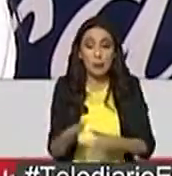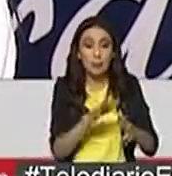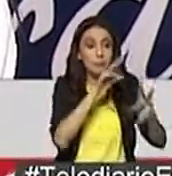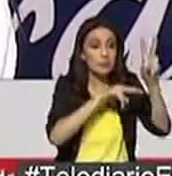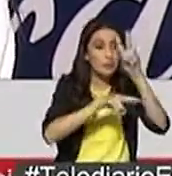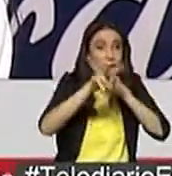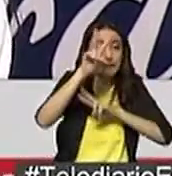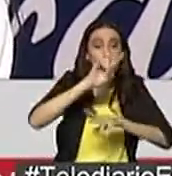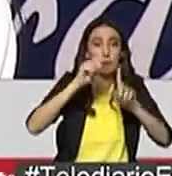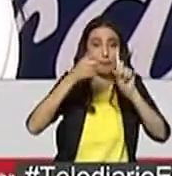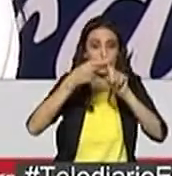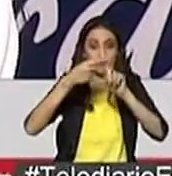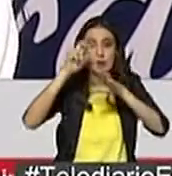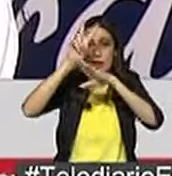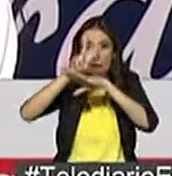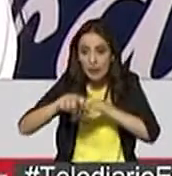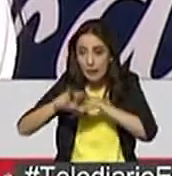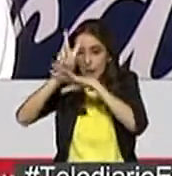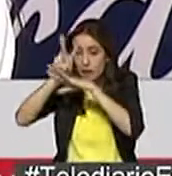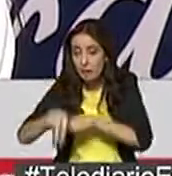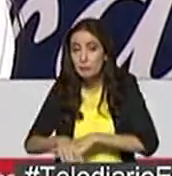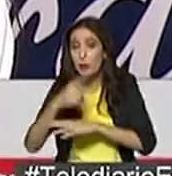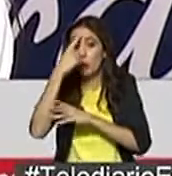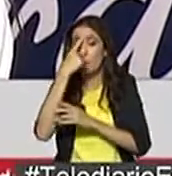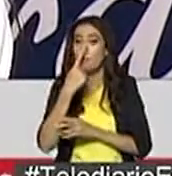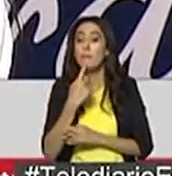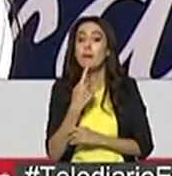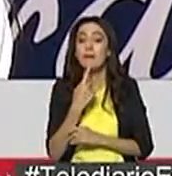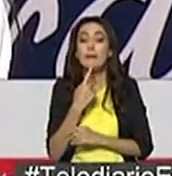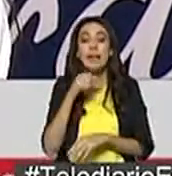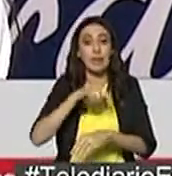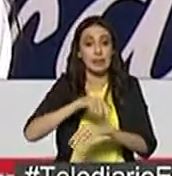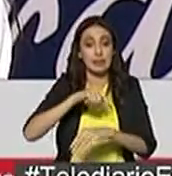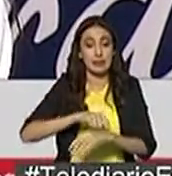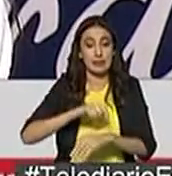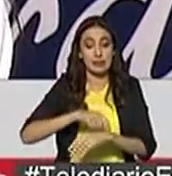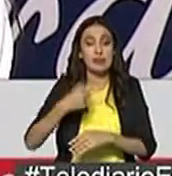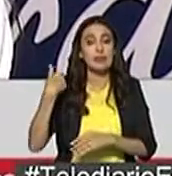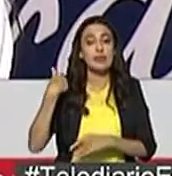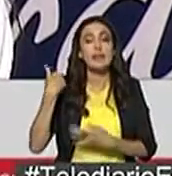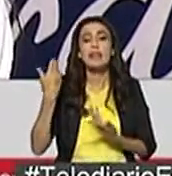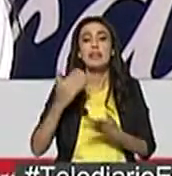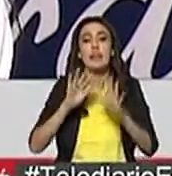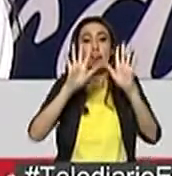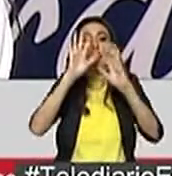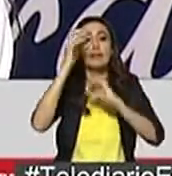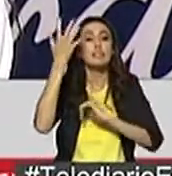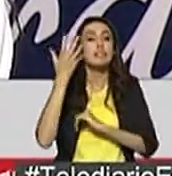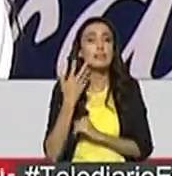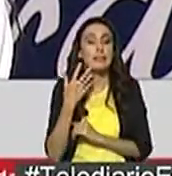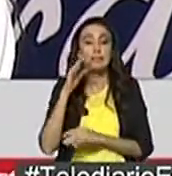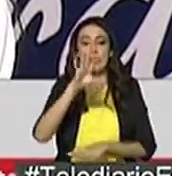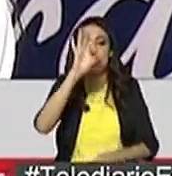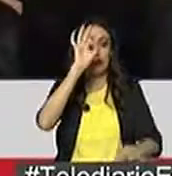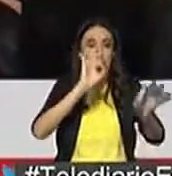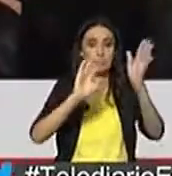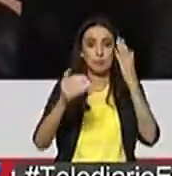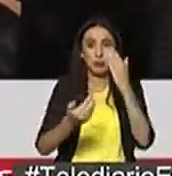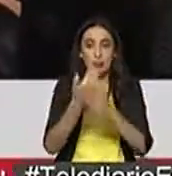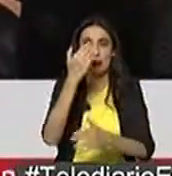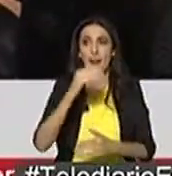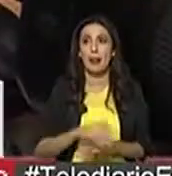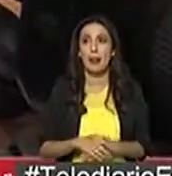perfil, el pleno del Consejo de la Judicatura, en el plazo de 10 días, realizar la selección definitiva.